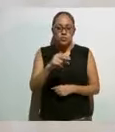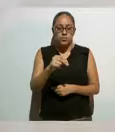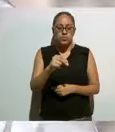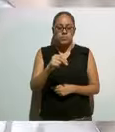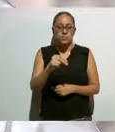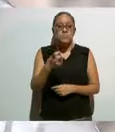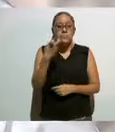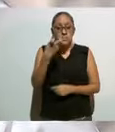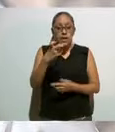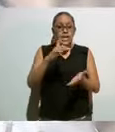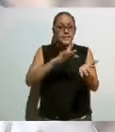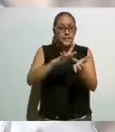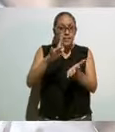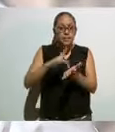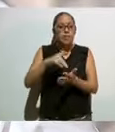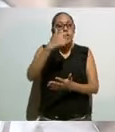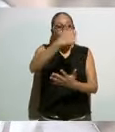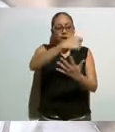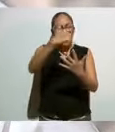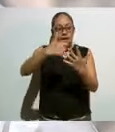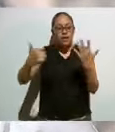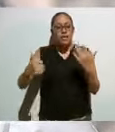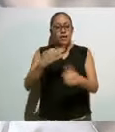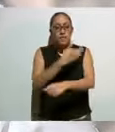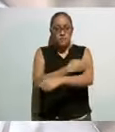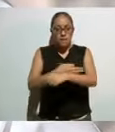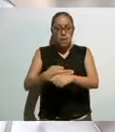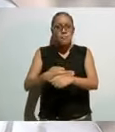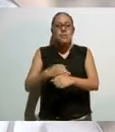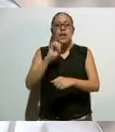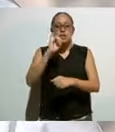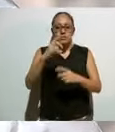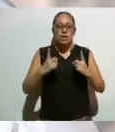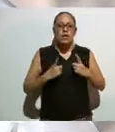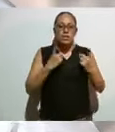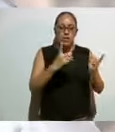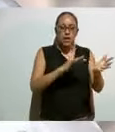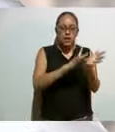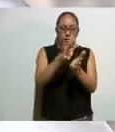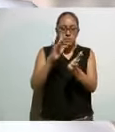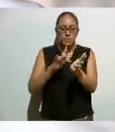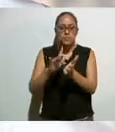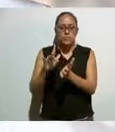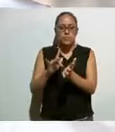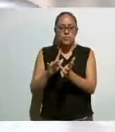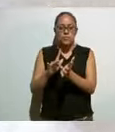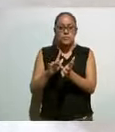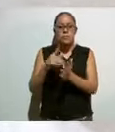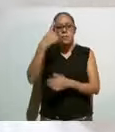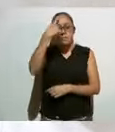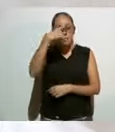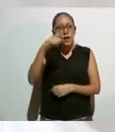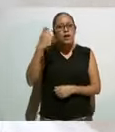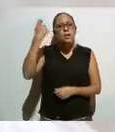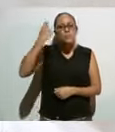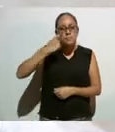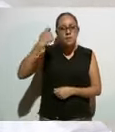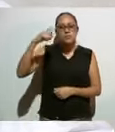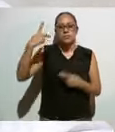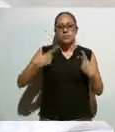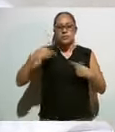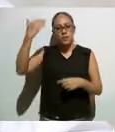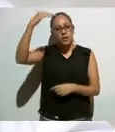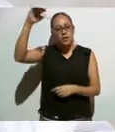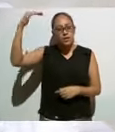llegar a cada familia su apoyo para pensiones a adultos